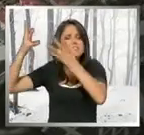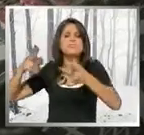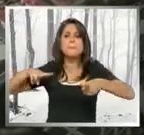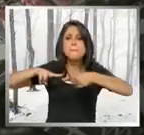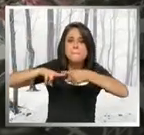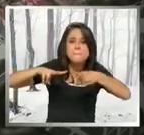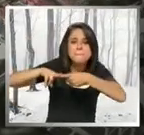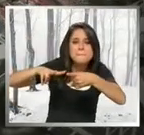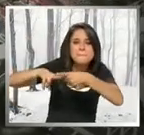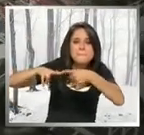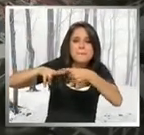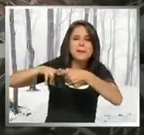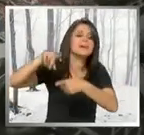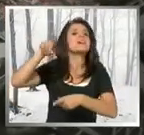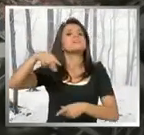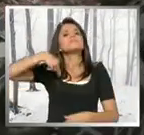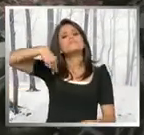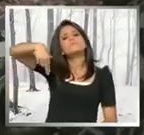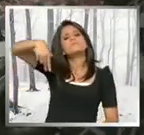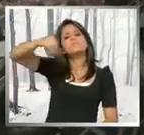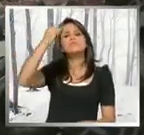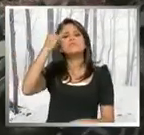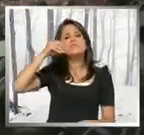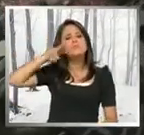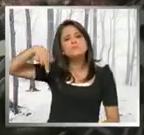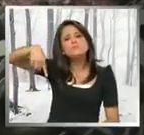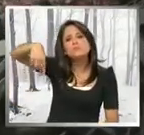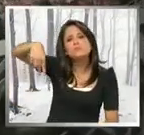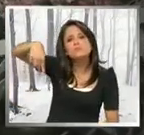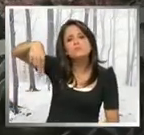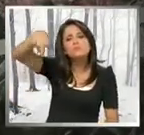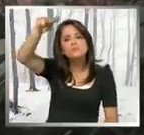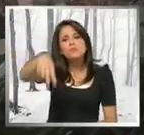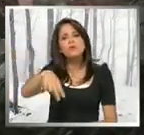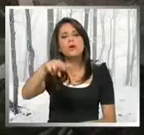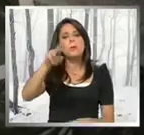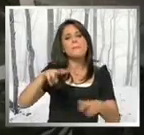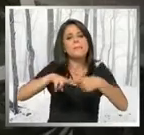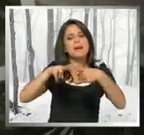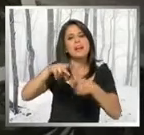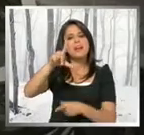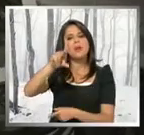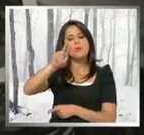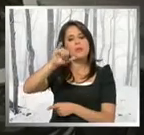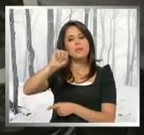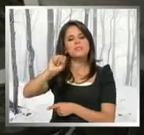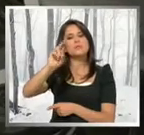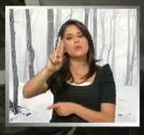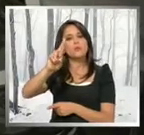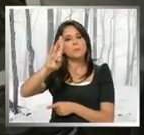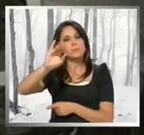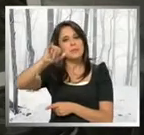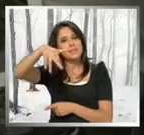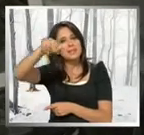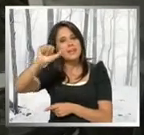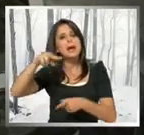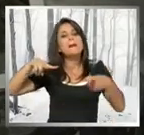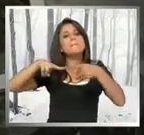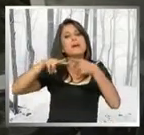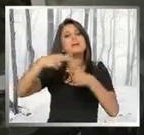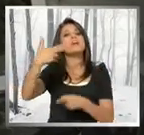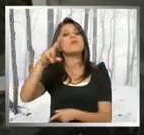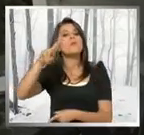como ese parque que uno va caminando por Insurgentes y hay que verlo para abajo, el Parque Luis G. Urbina, al que tú y yo mejor conocemos con el nombre... Parque